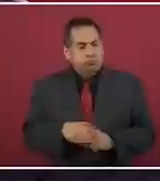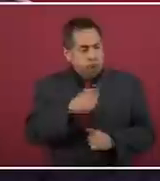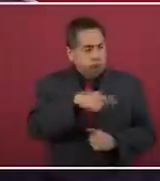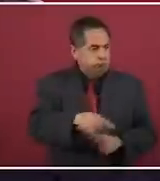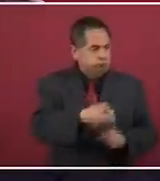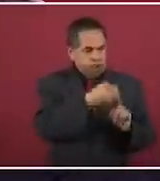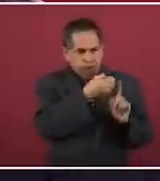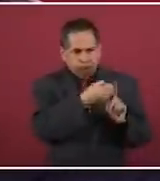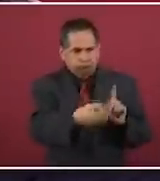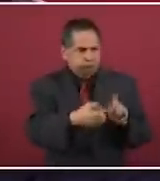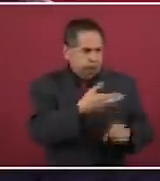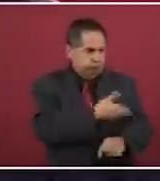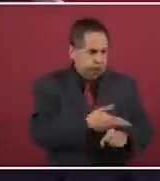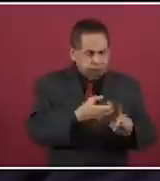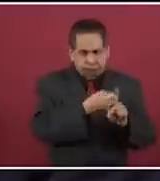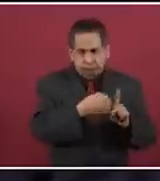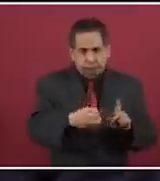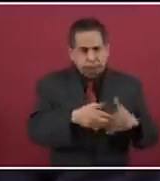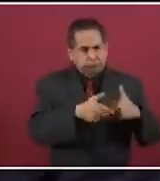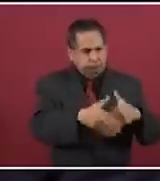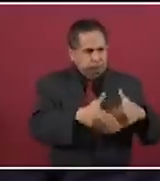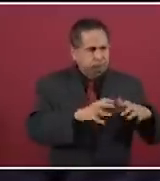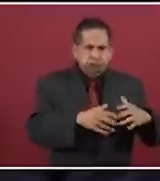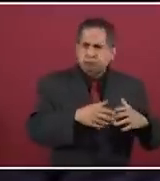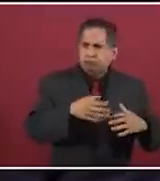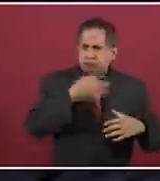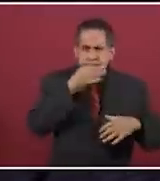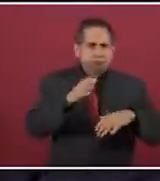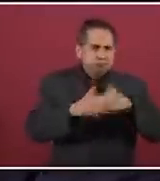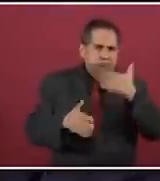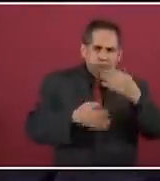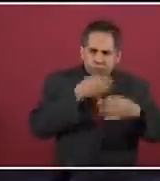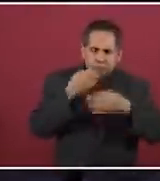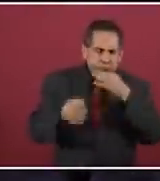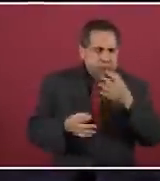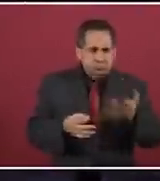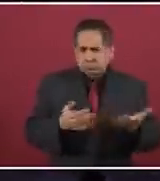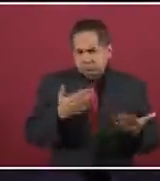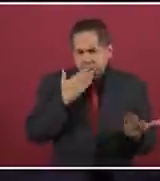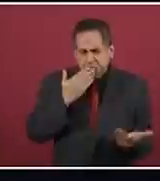organizara esta manifestación y ojalá y se sigan